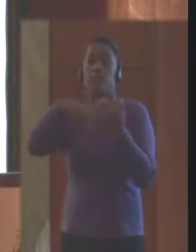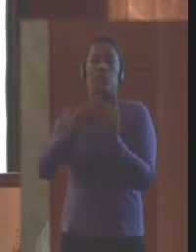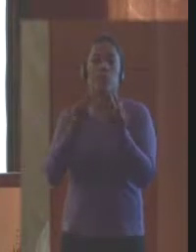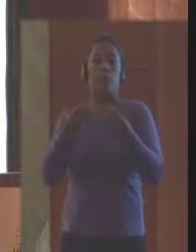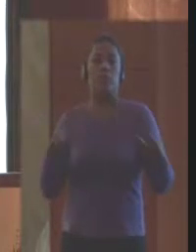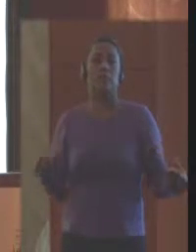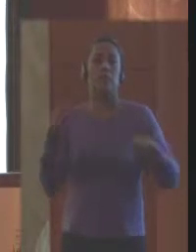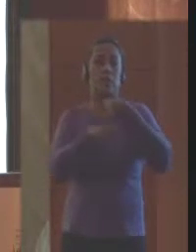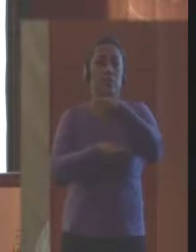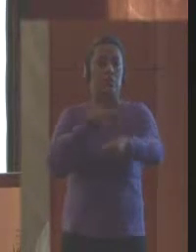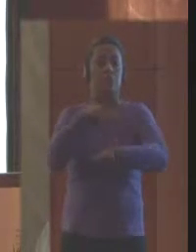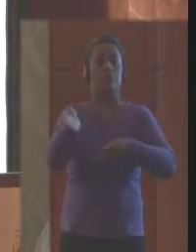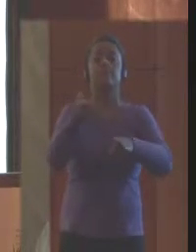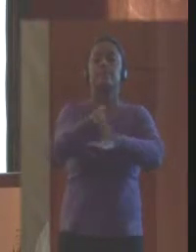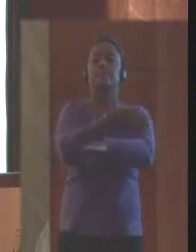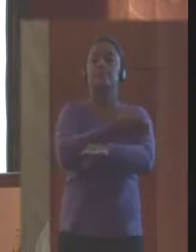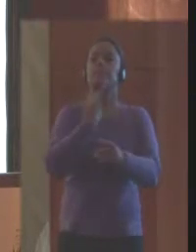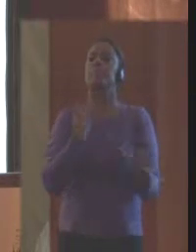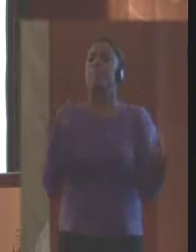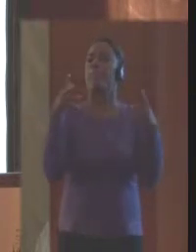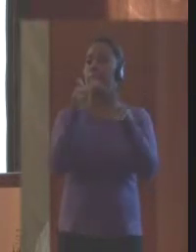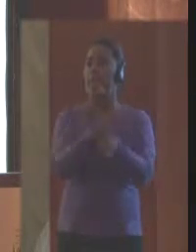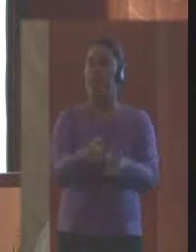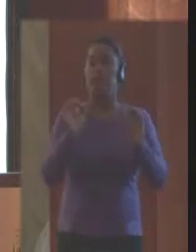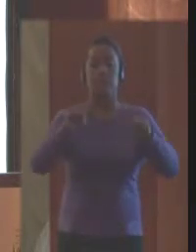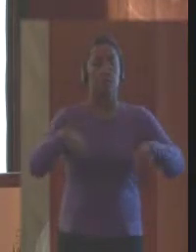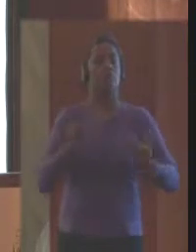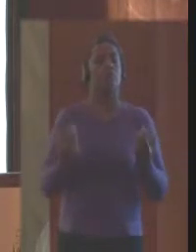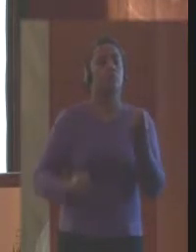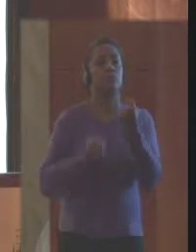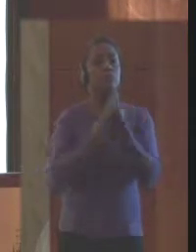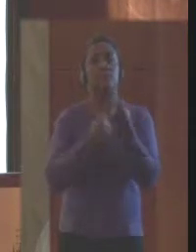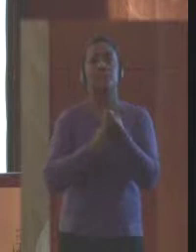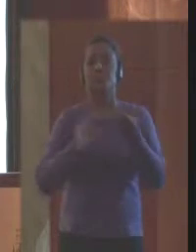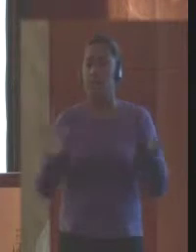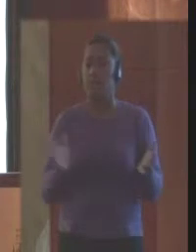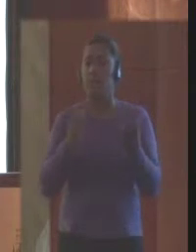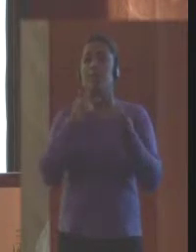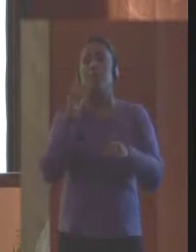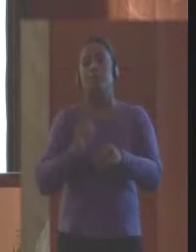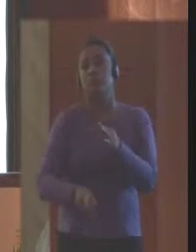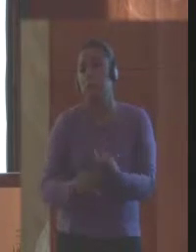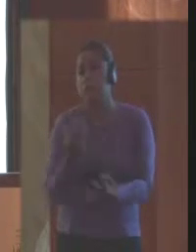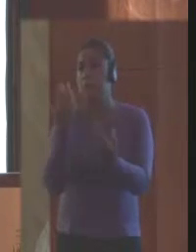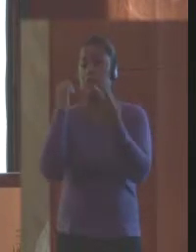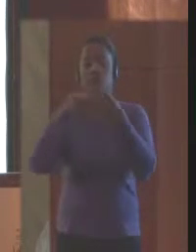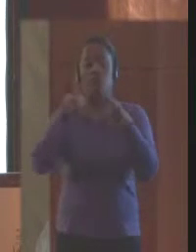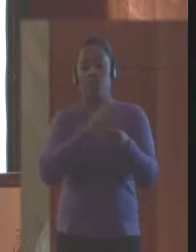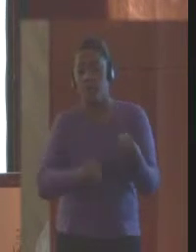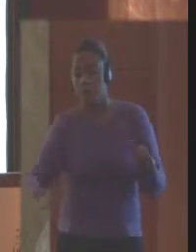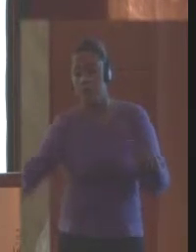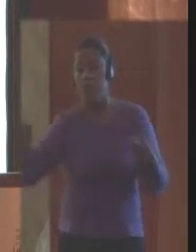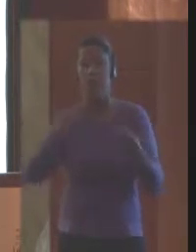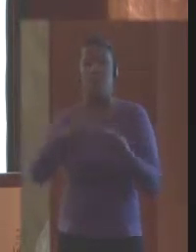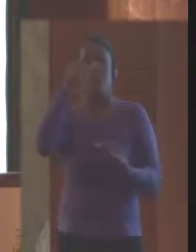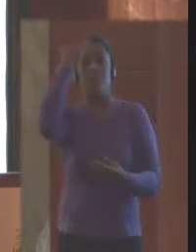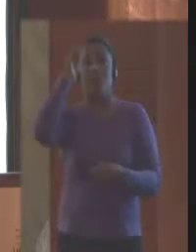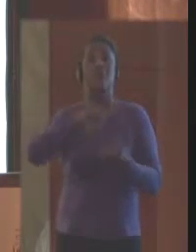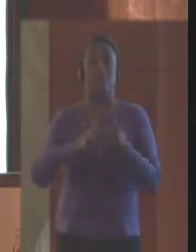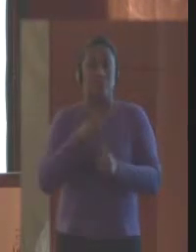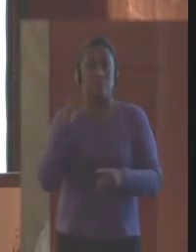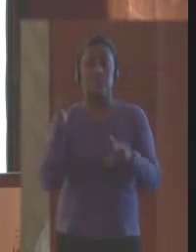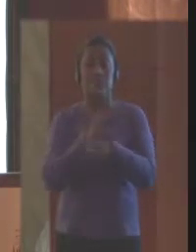de los planes de adaptación frente al tema de abastecimiento, de incendios, porque igualmente es el otro fenómeno que se